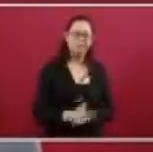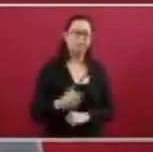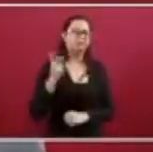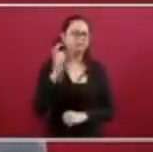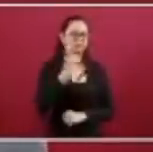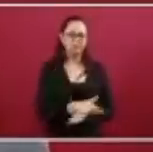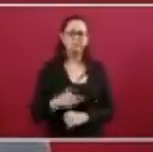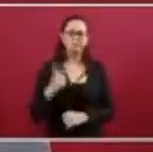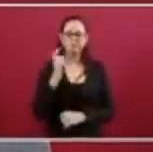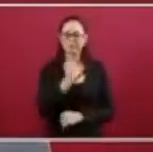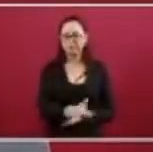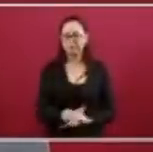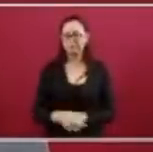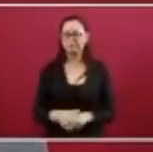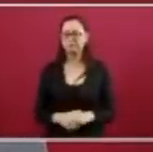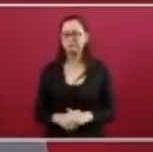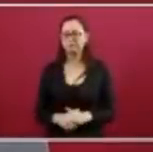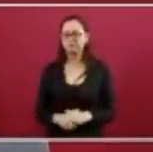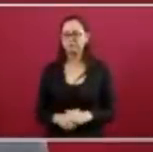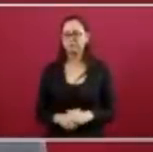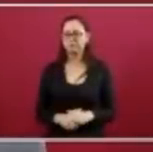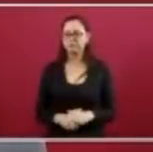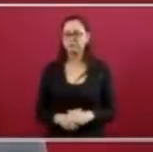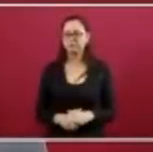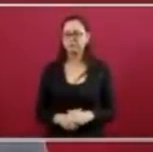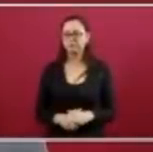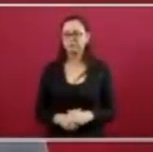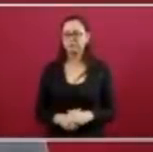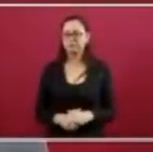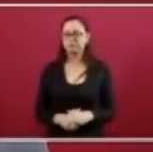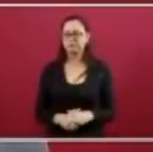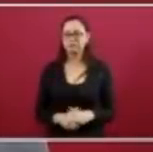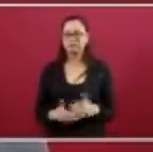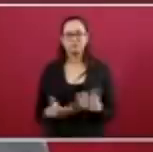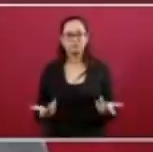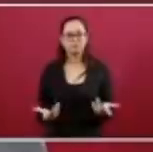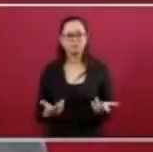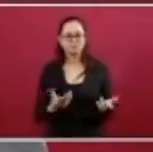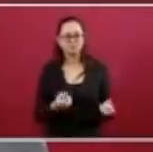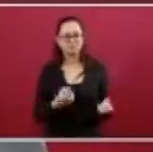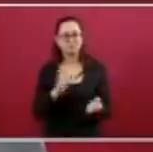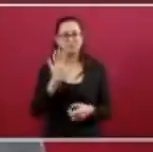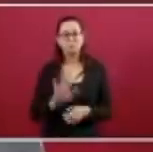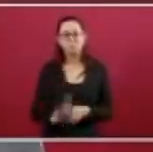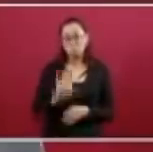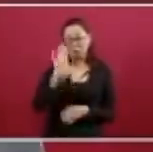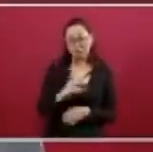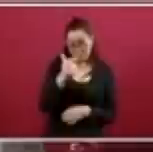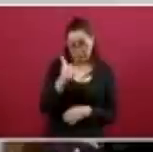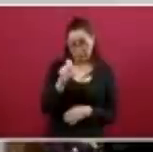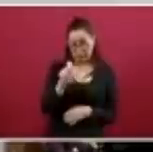particulares, como si se estuviese recibiendo el gas.